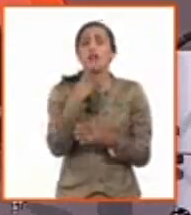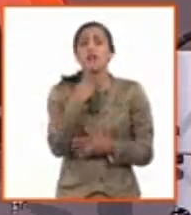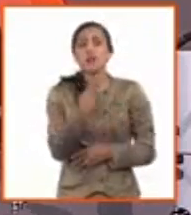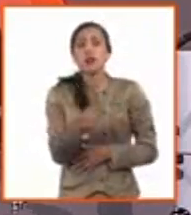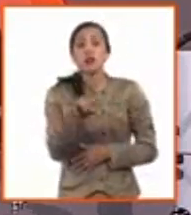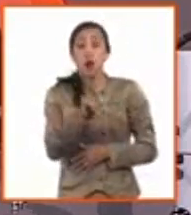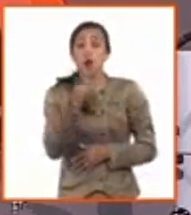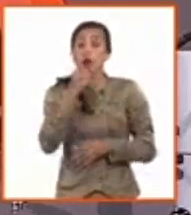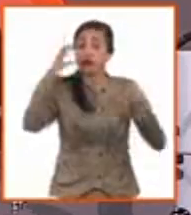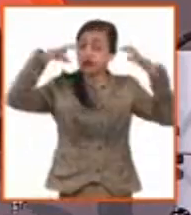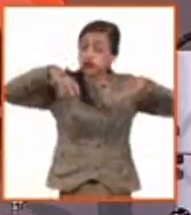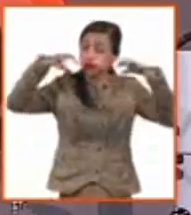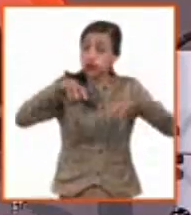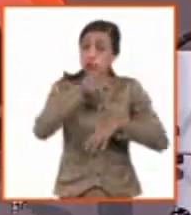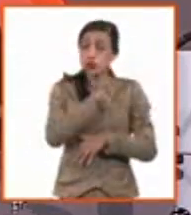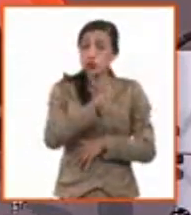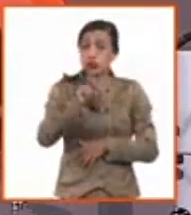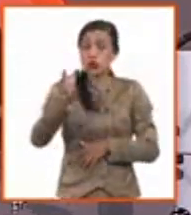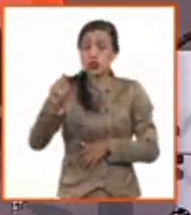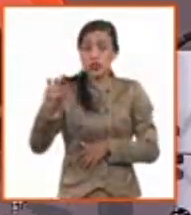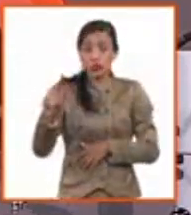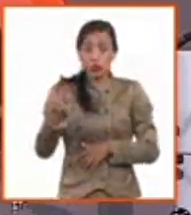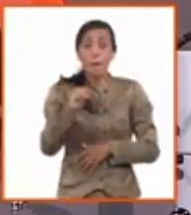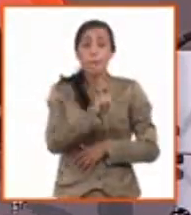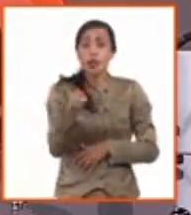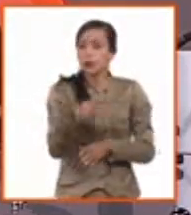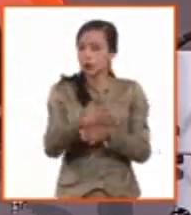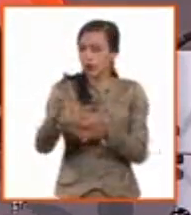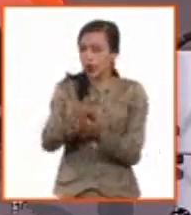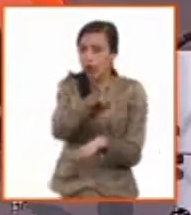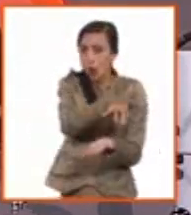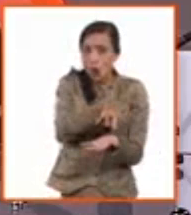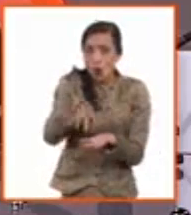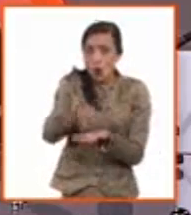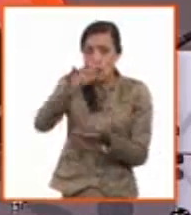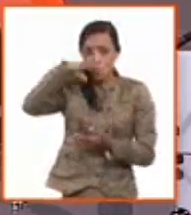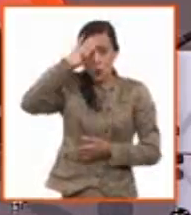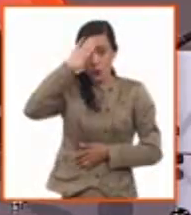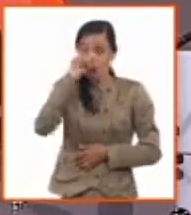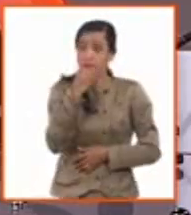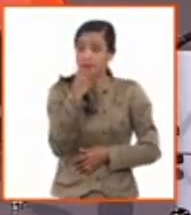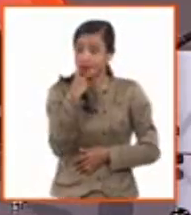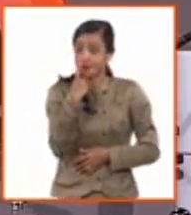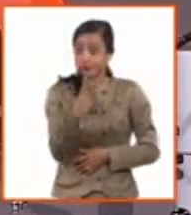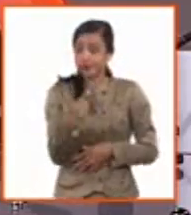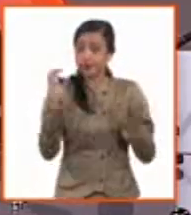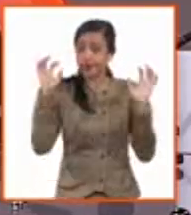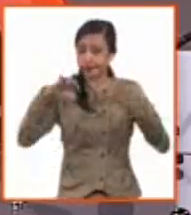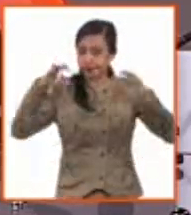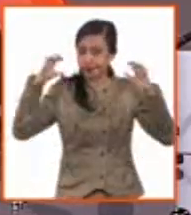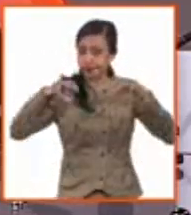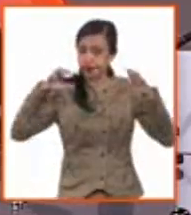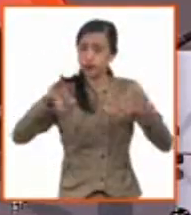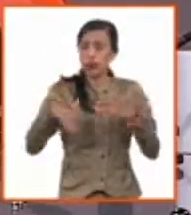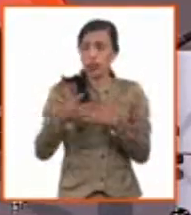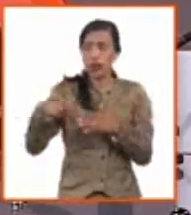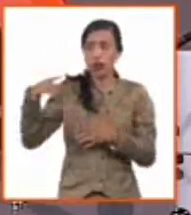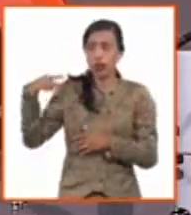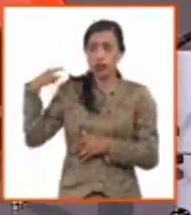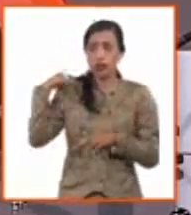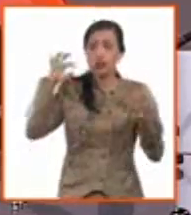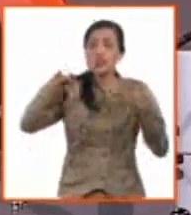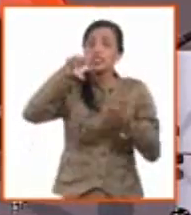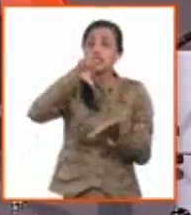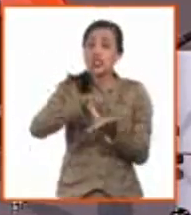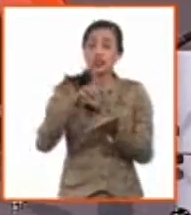acumulados que pudieran superar los 200 milímetros en diferentes localidades dada la persistencia de las lluvias desde días anteriores